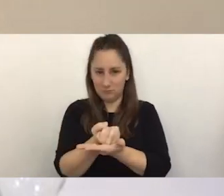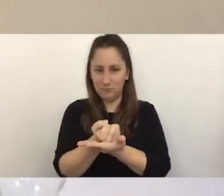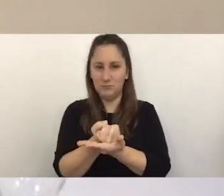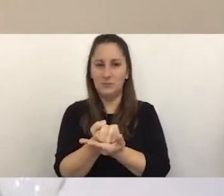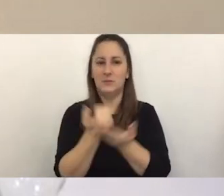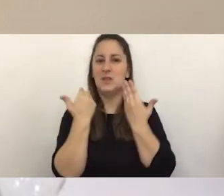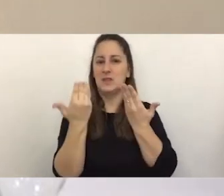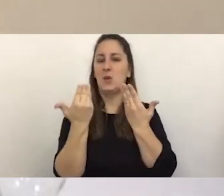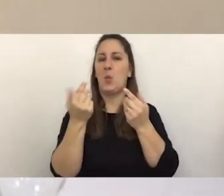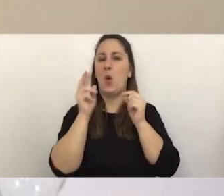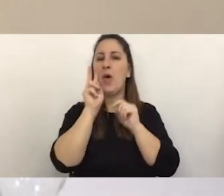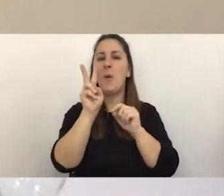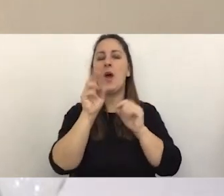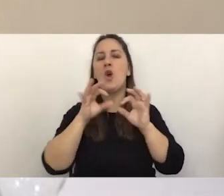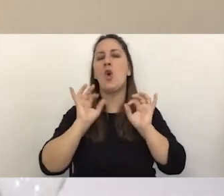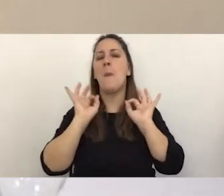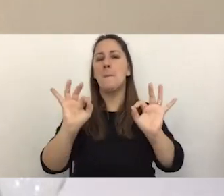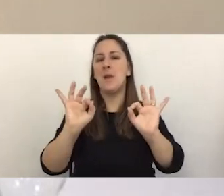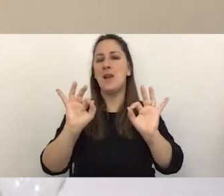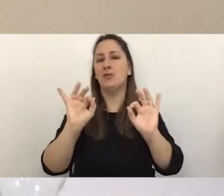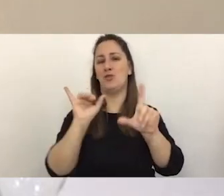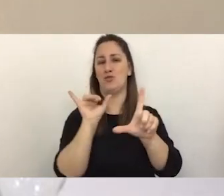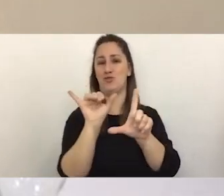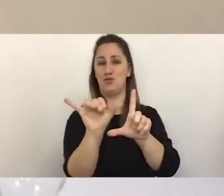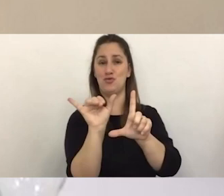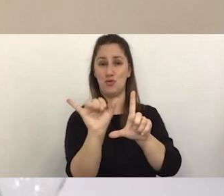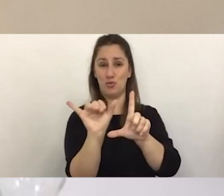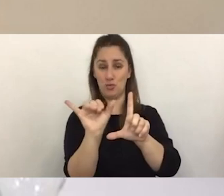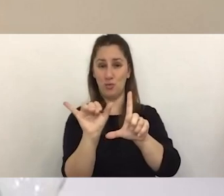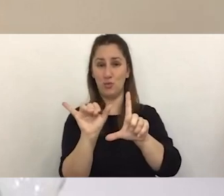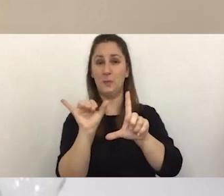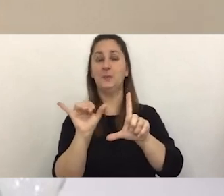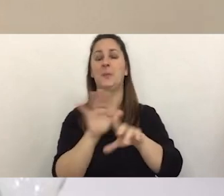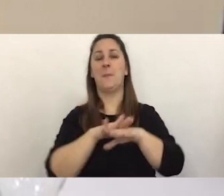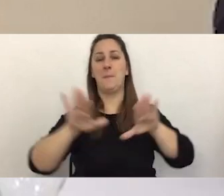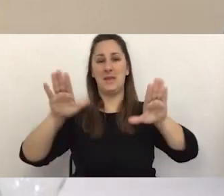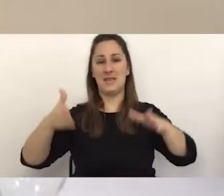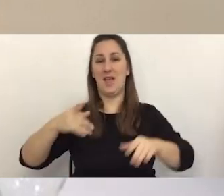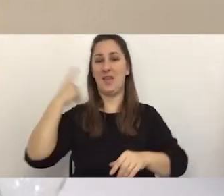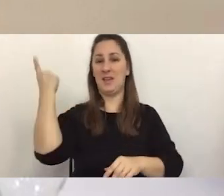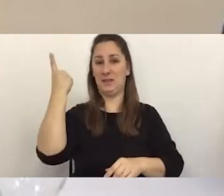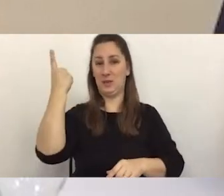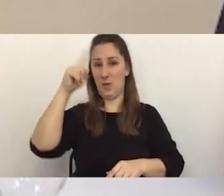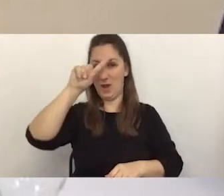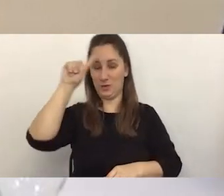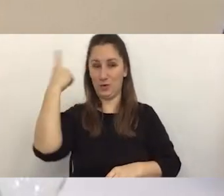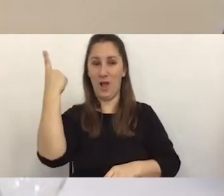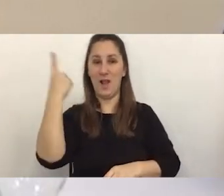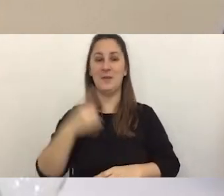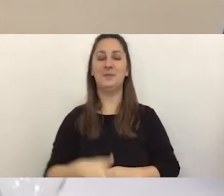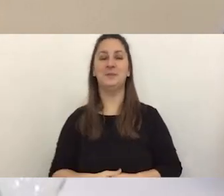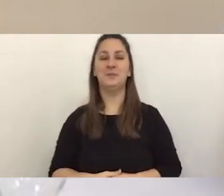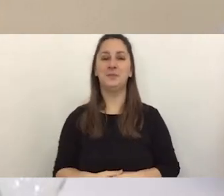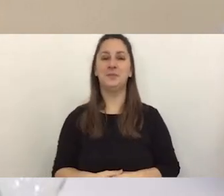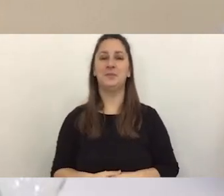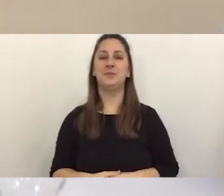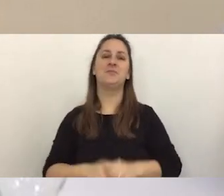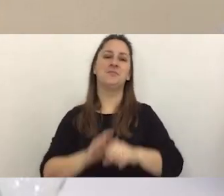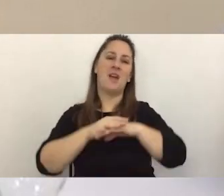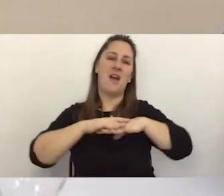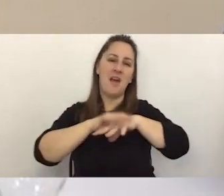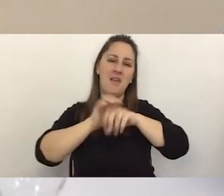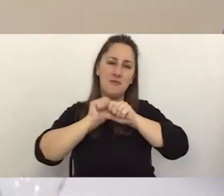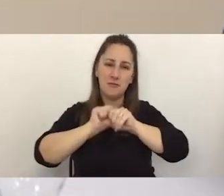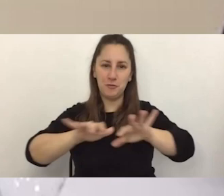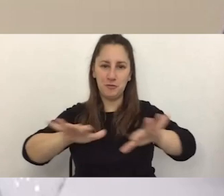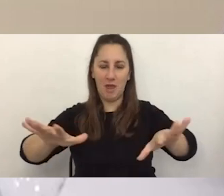la jornada en los canales de la Mesa Directiva Nacional y bueno, en las redes sociales. Y